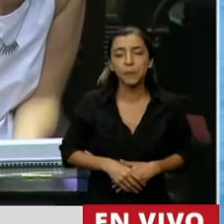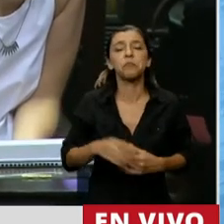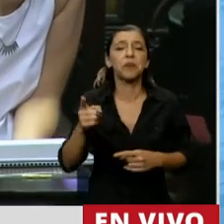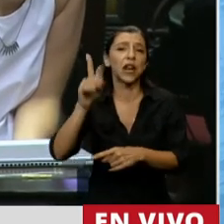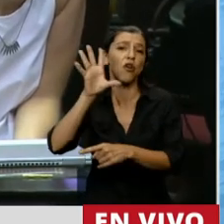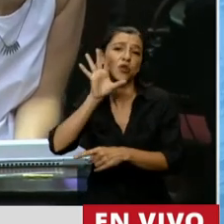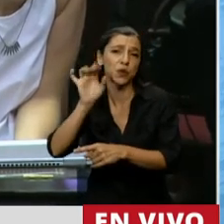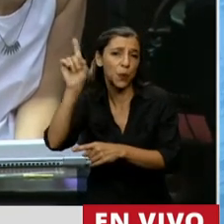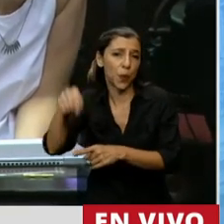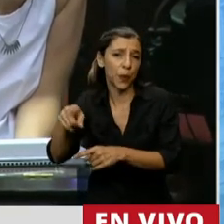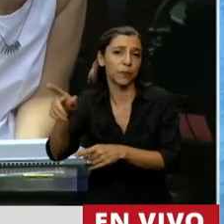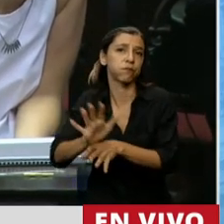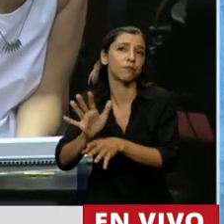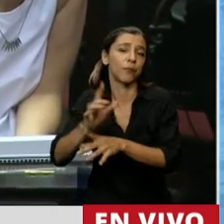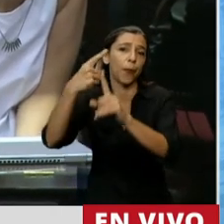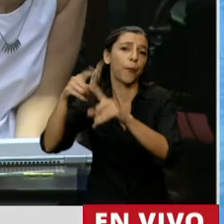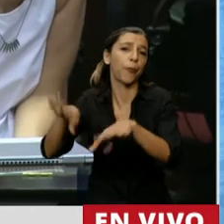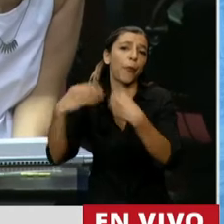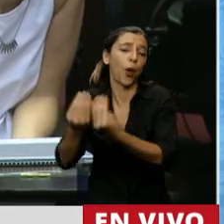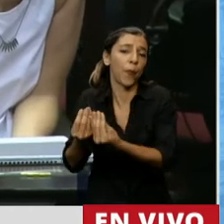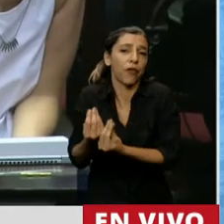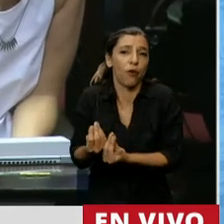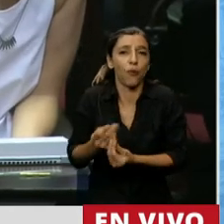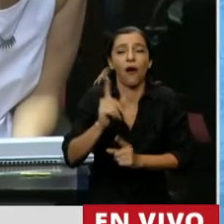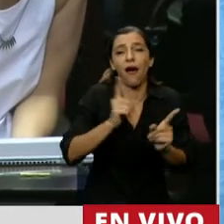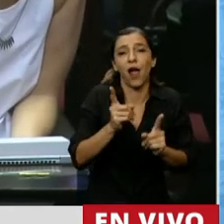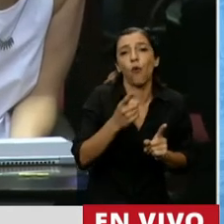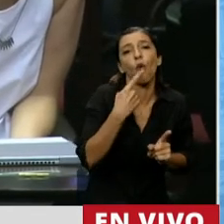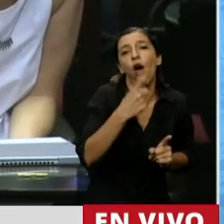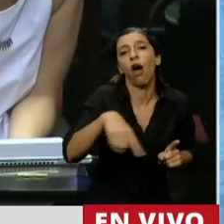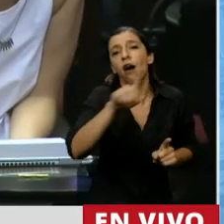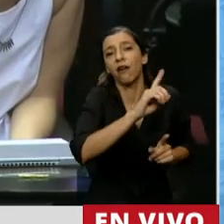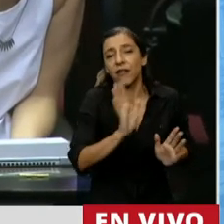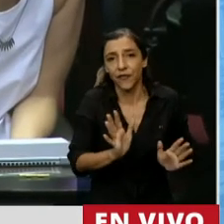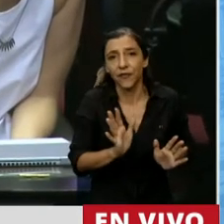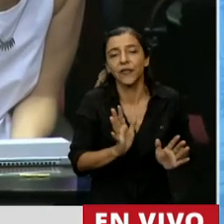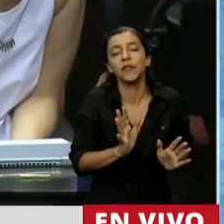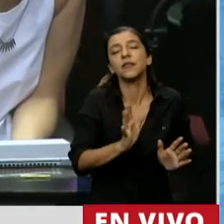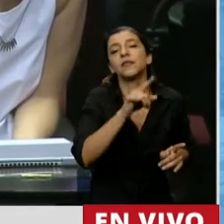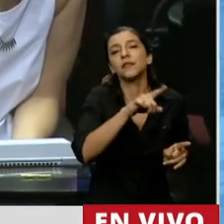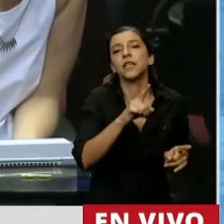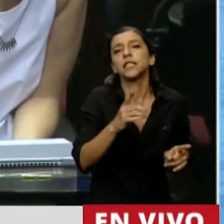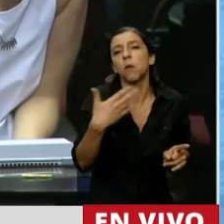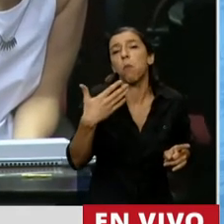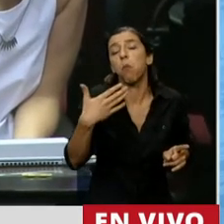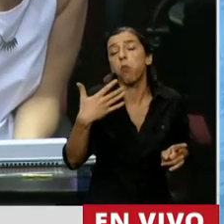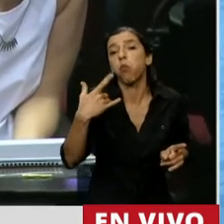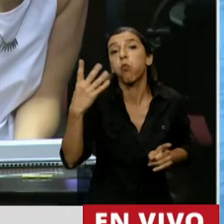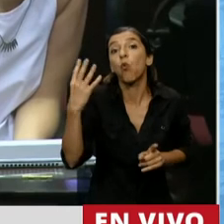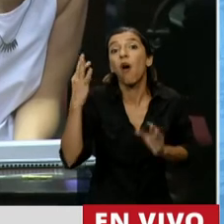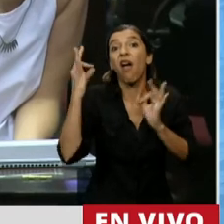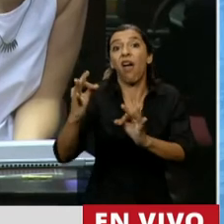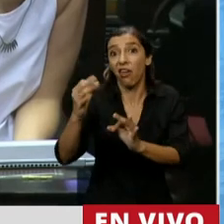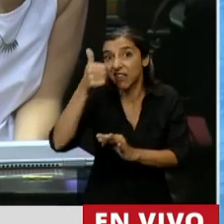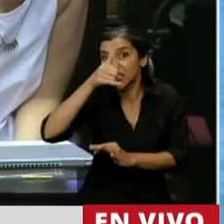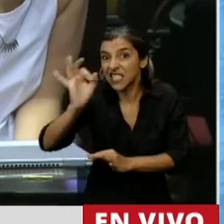promedio, porque un 10% de los encuestados propone valores que llegan hasta el 60%, y